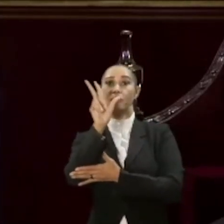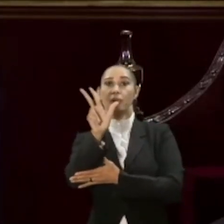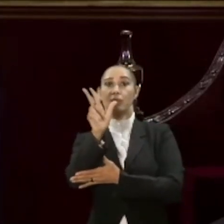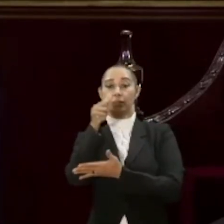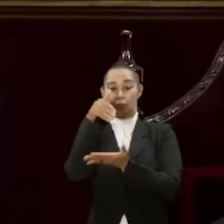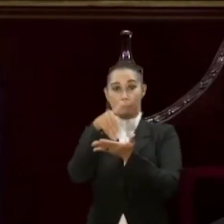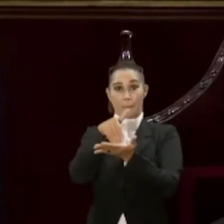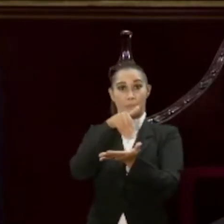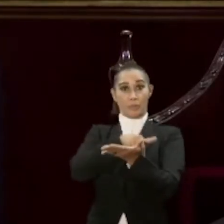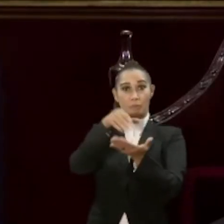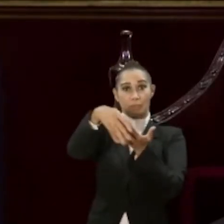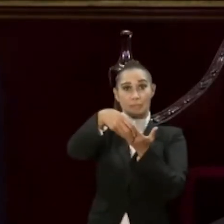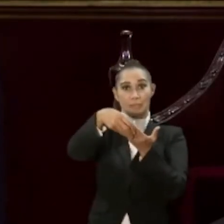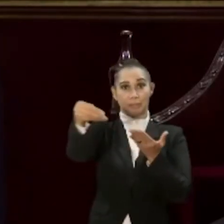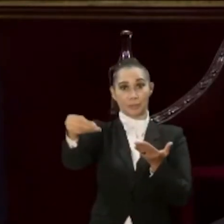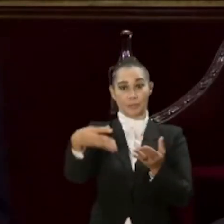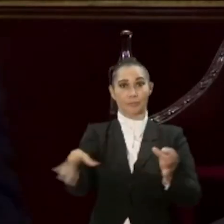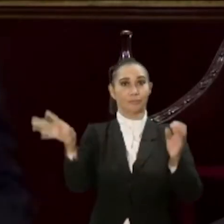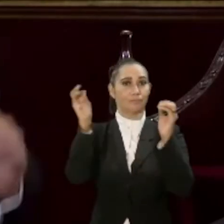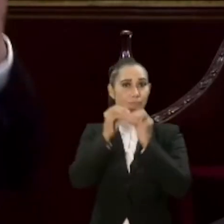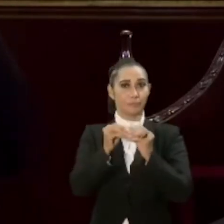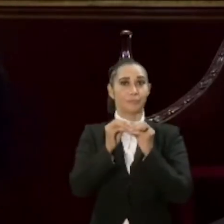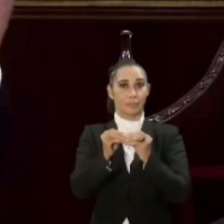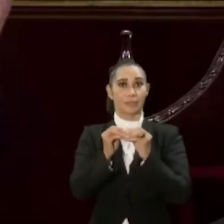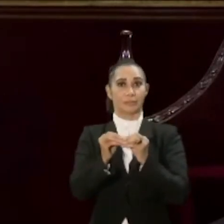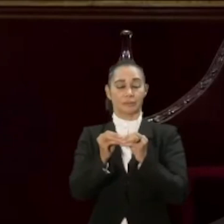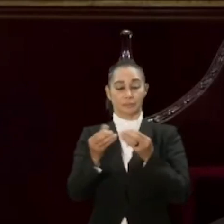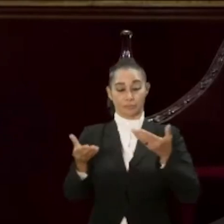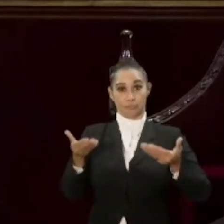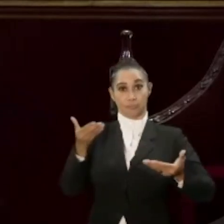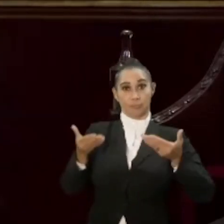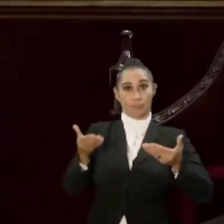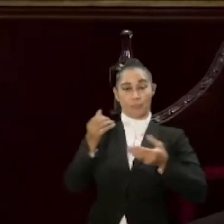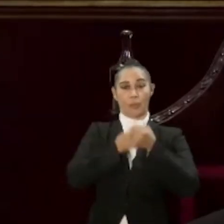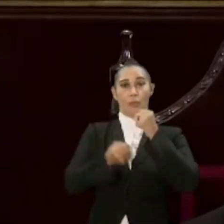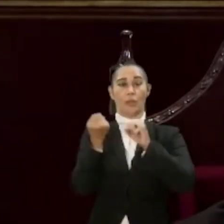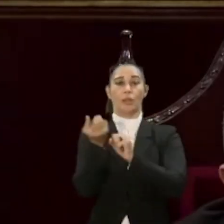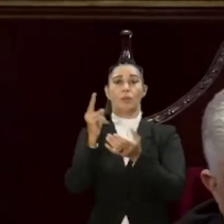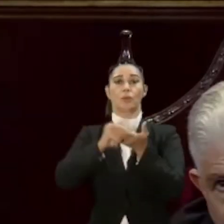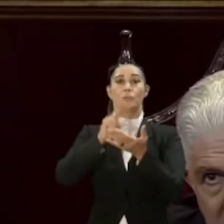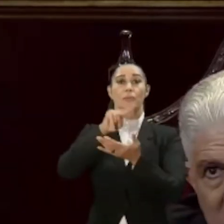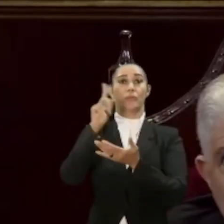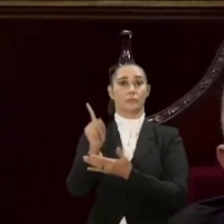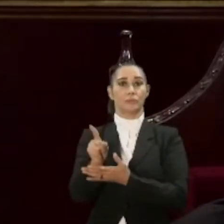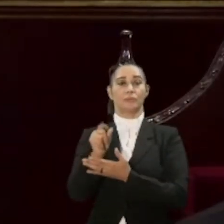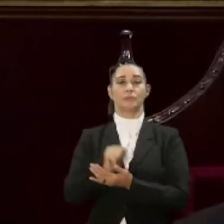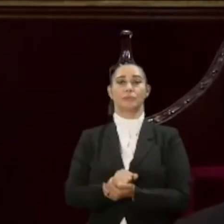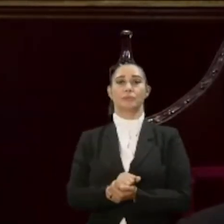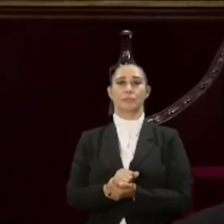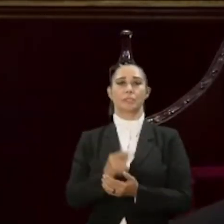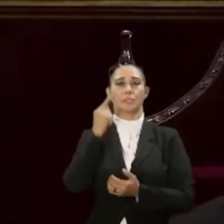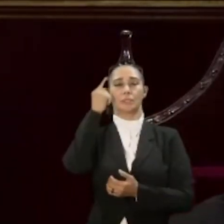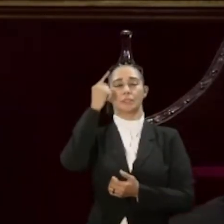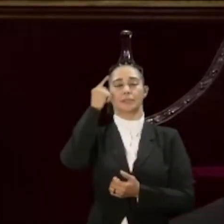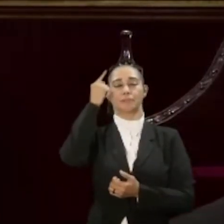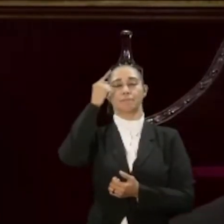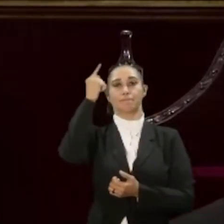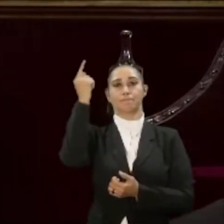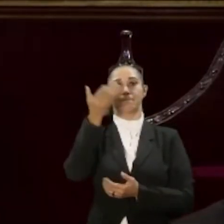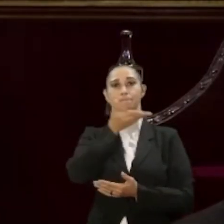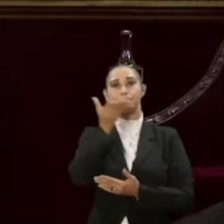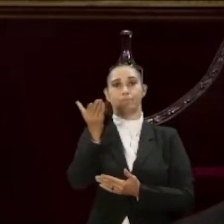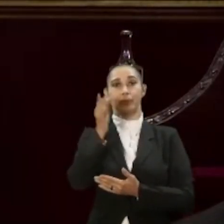823 millones de dólares adicionales comparados con el 2021. Imagínense ustedes,